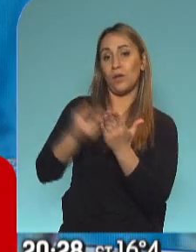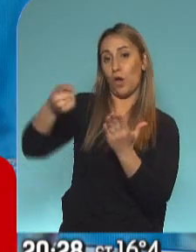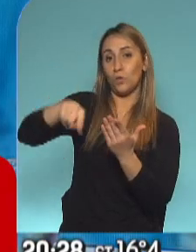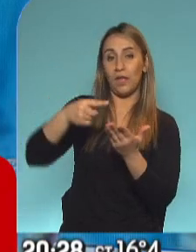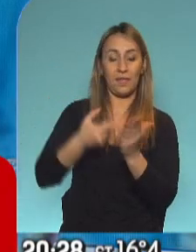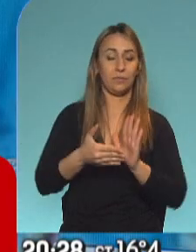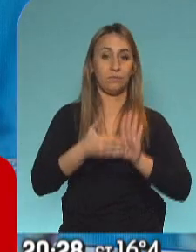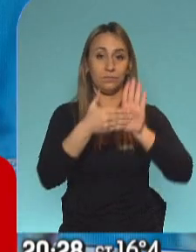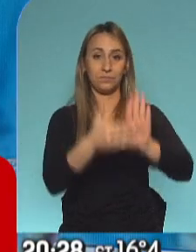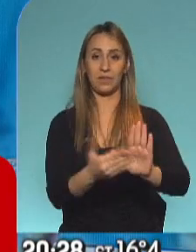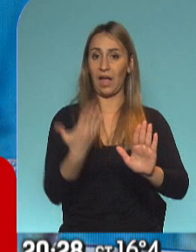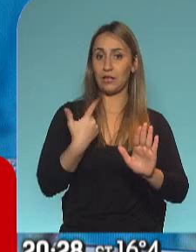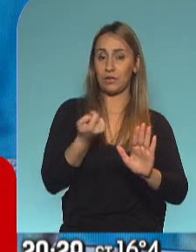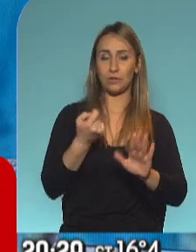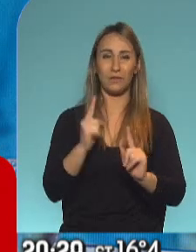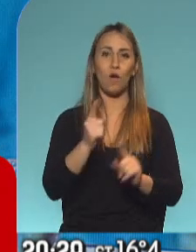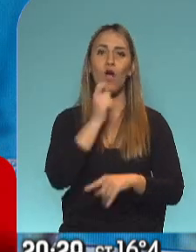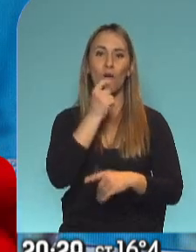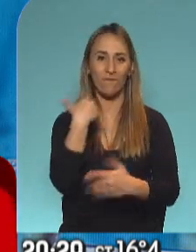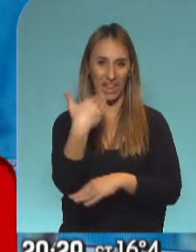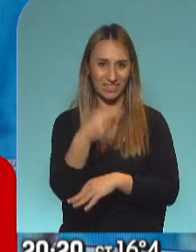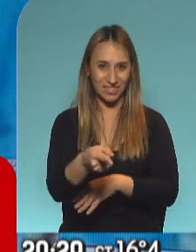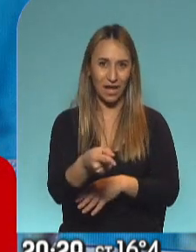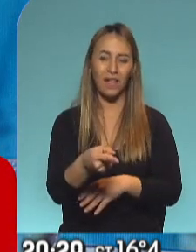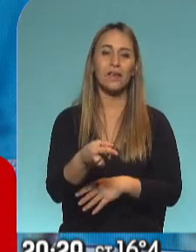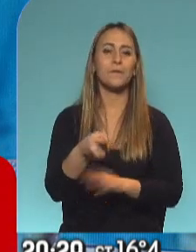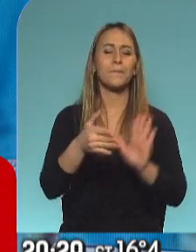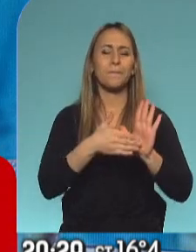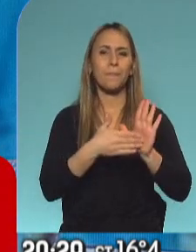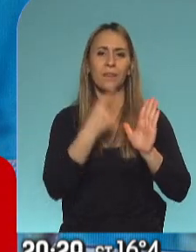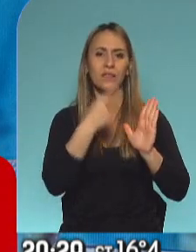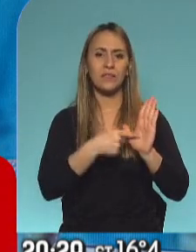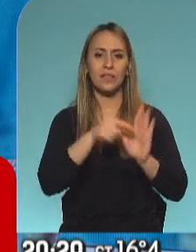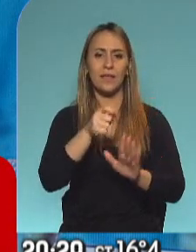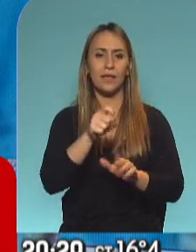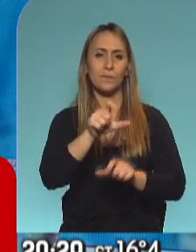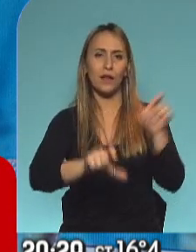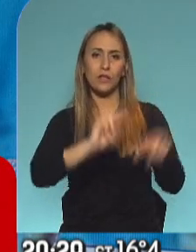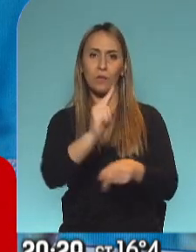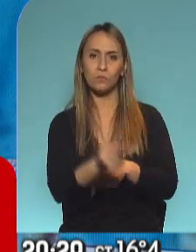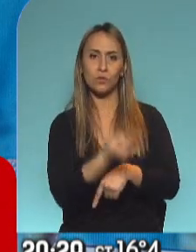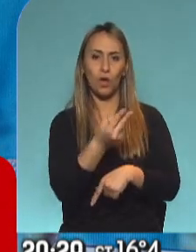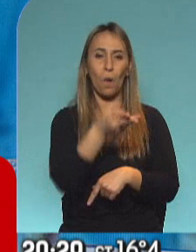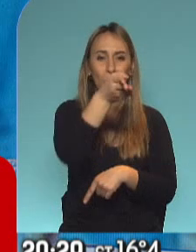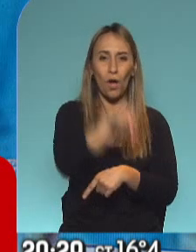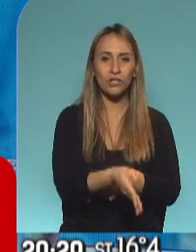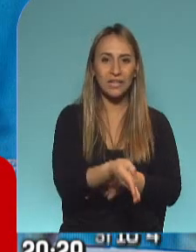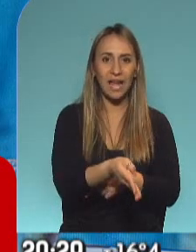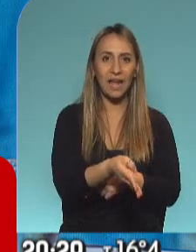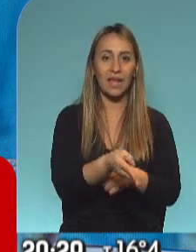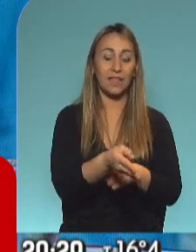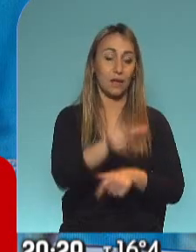más en la conferencia. Allí habla de casos de fallecidos, del porcentaje de